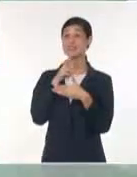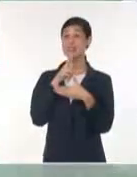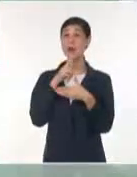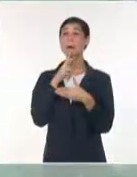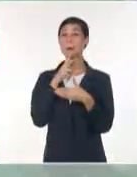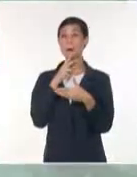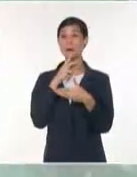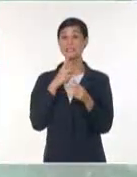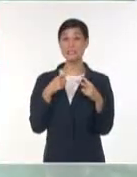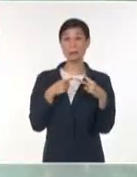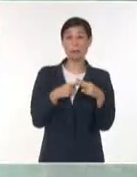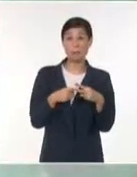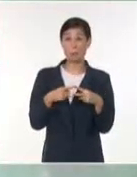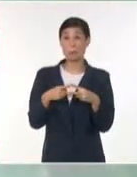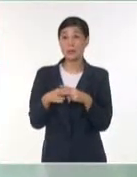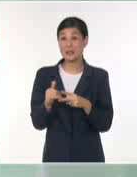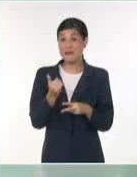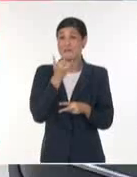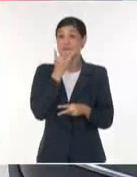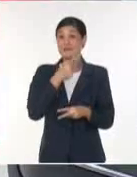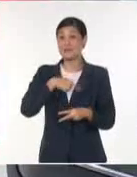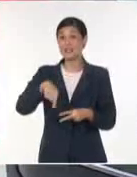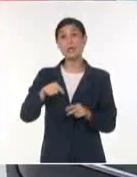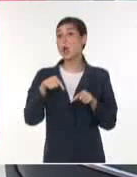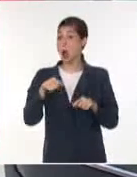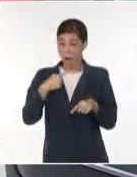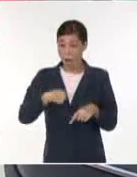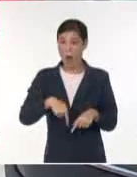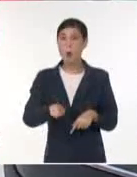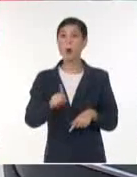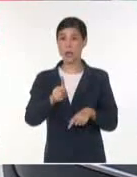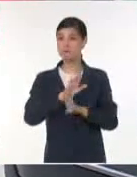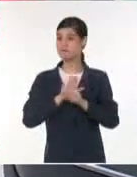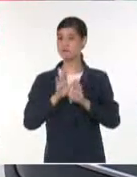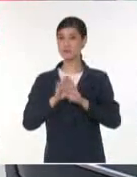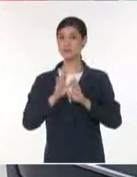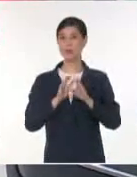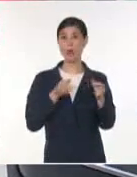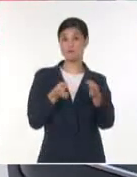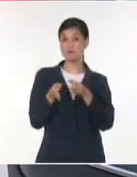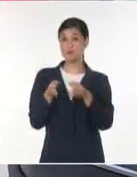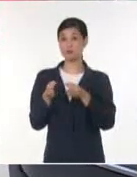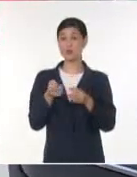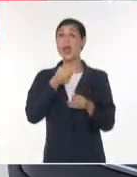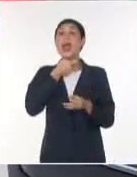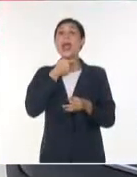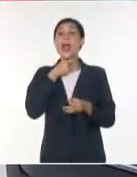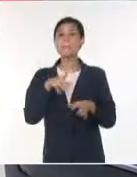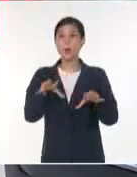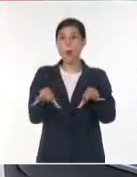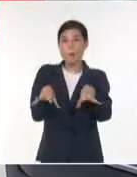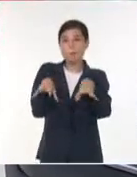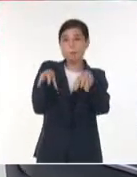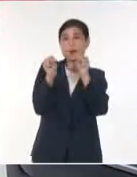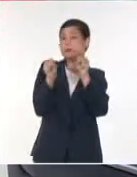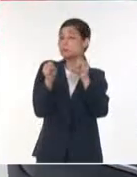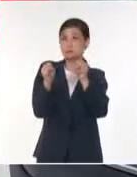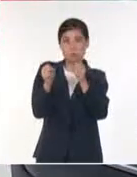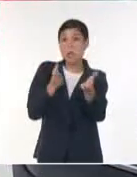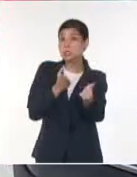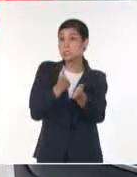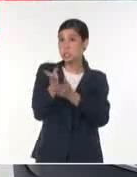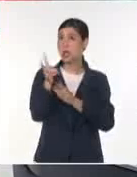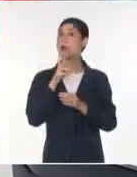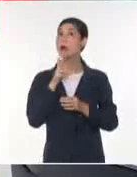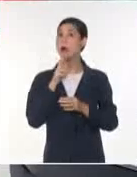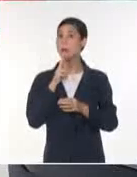las 10 de la noche, cuenta con el líquido. Eso está estable, incluso ni con los apagones. Ha habido un servicio espectacular. Se